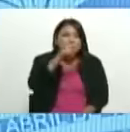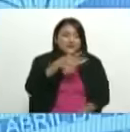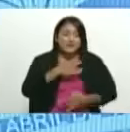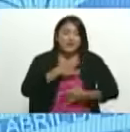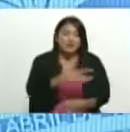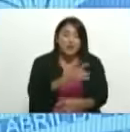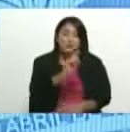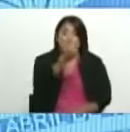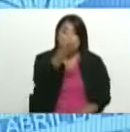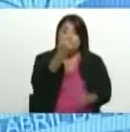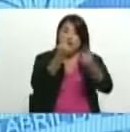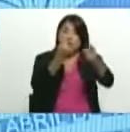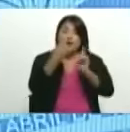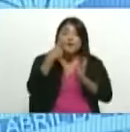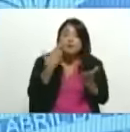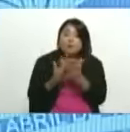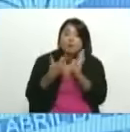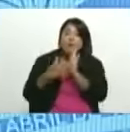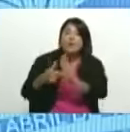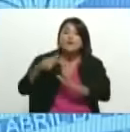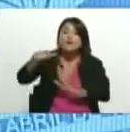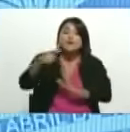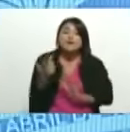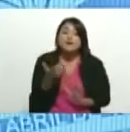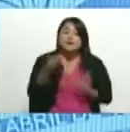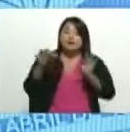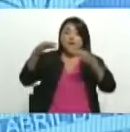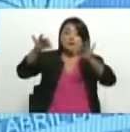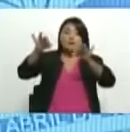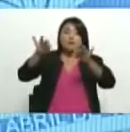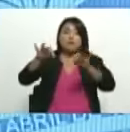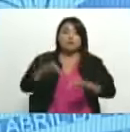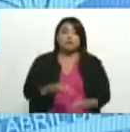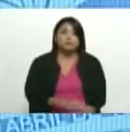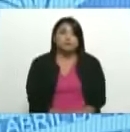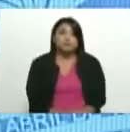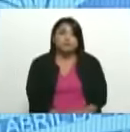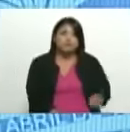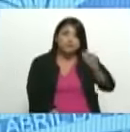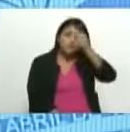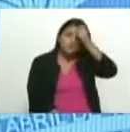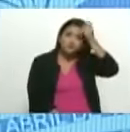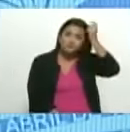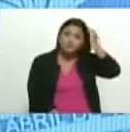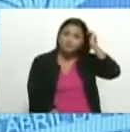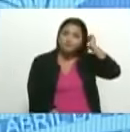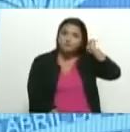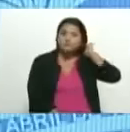interesado. Porque mira cómo ha quedado enlodado tu nombre ahora.